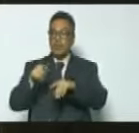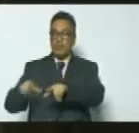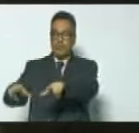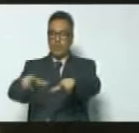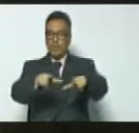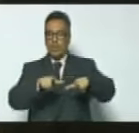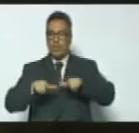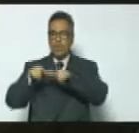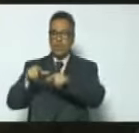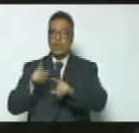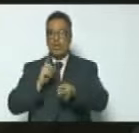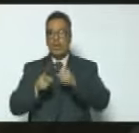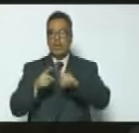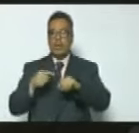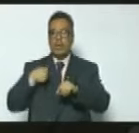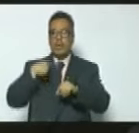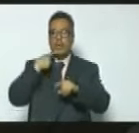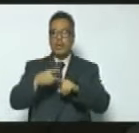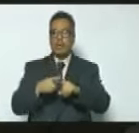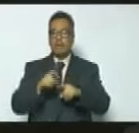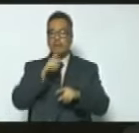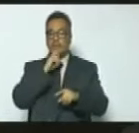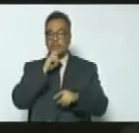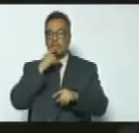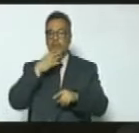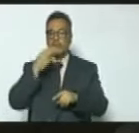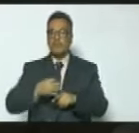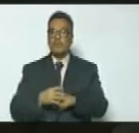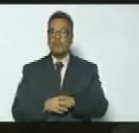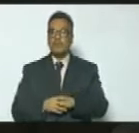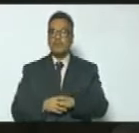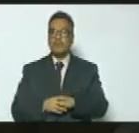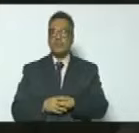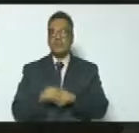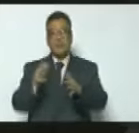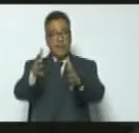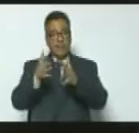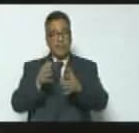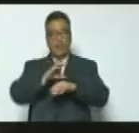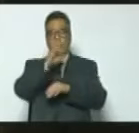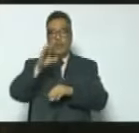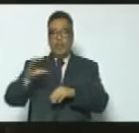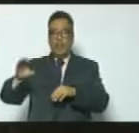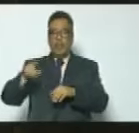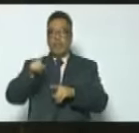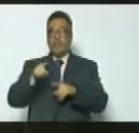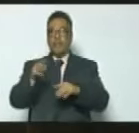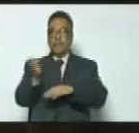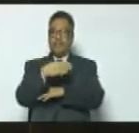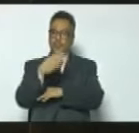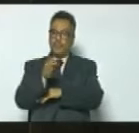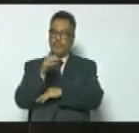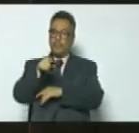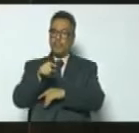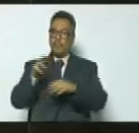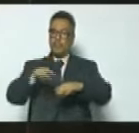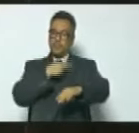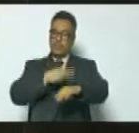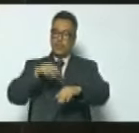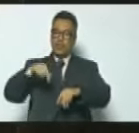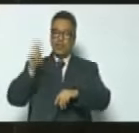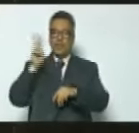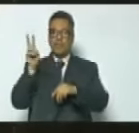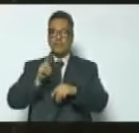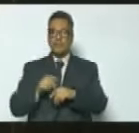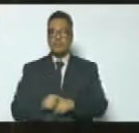territorio que a veces se nos había puesto hostil. Ser campeón del Caribe... y ser la bandera y el himno de